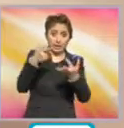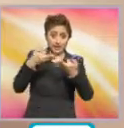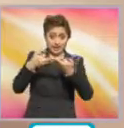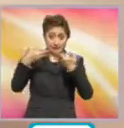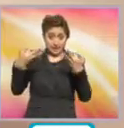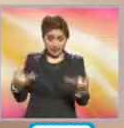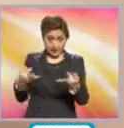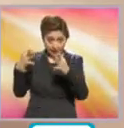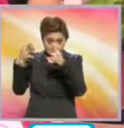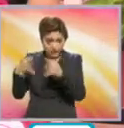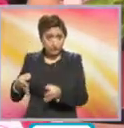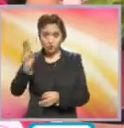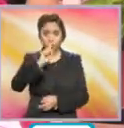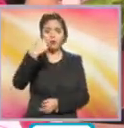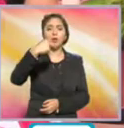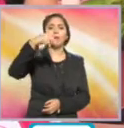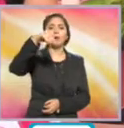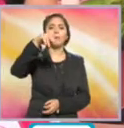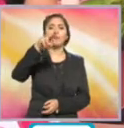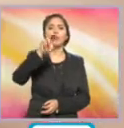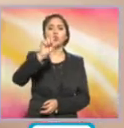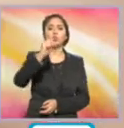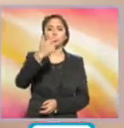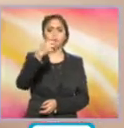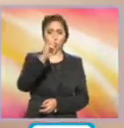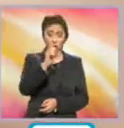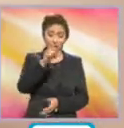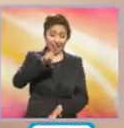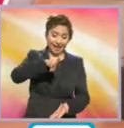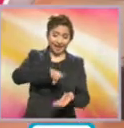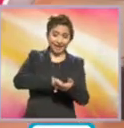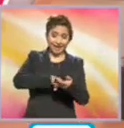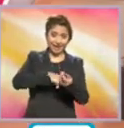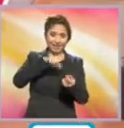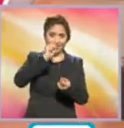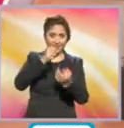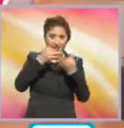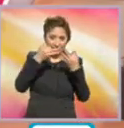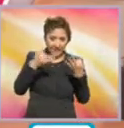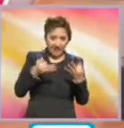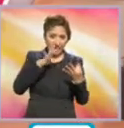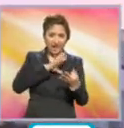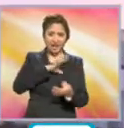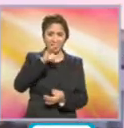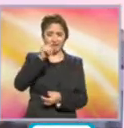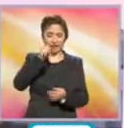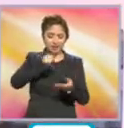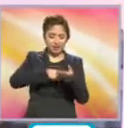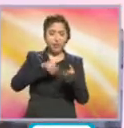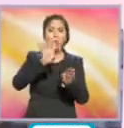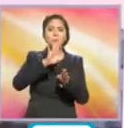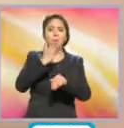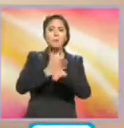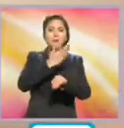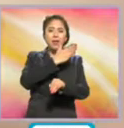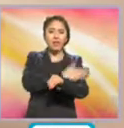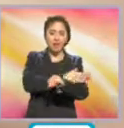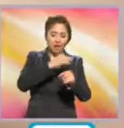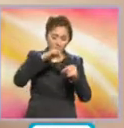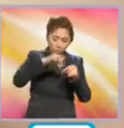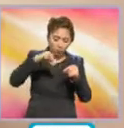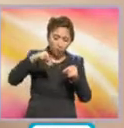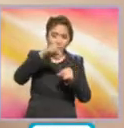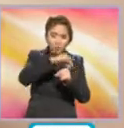como tal, sino que debe de tener mucho aire la raíz. Sí, traen como unos pedacitos de tronquitos, ¿no? Sí. Exacto, y es una belleza.